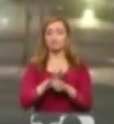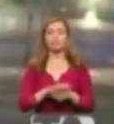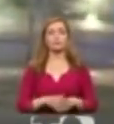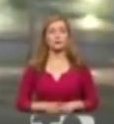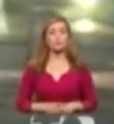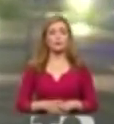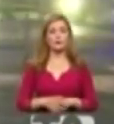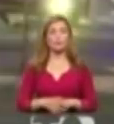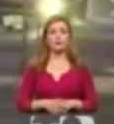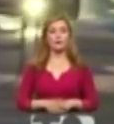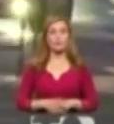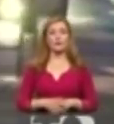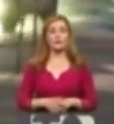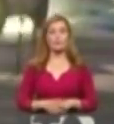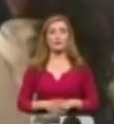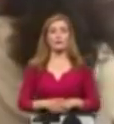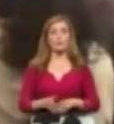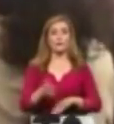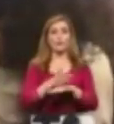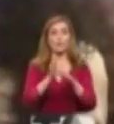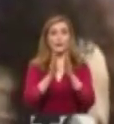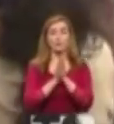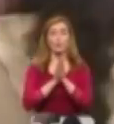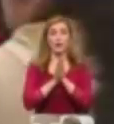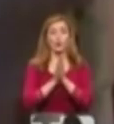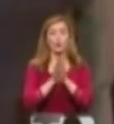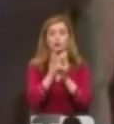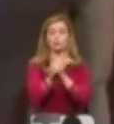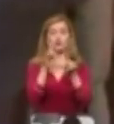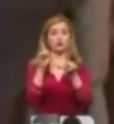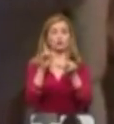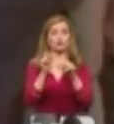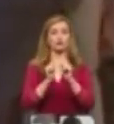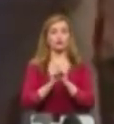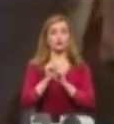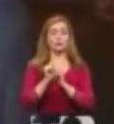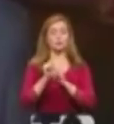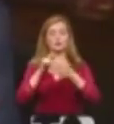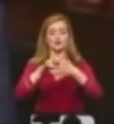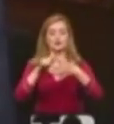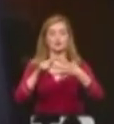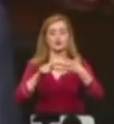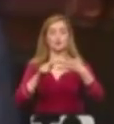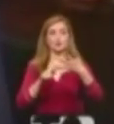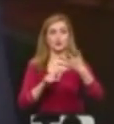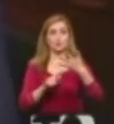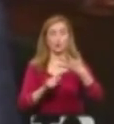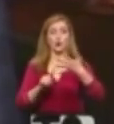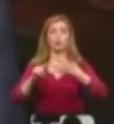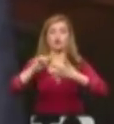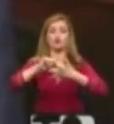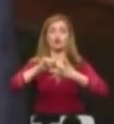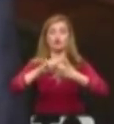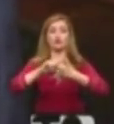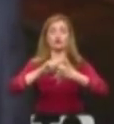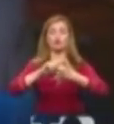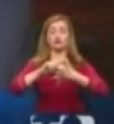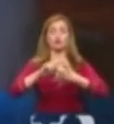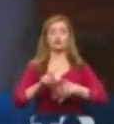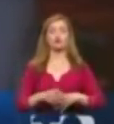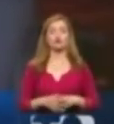a la negación del pedido de habeas corpus, se dictaron 5 medidas cautelares. Bueno, una de las medidas es, toda vez